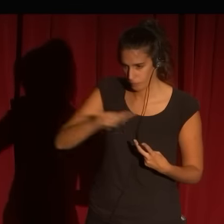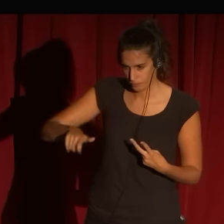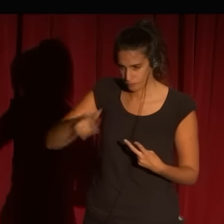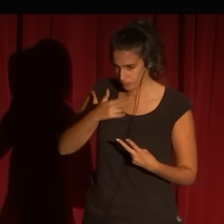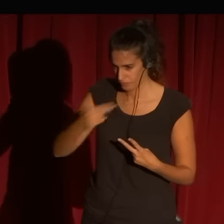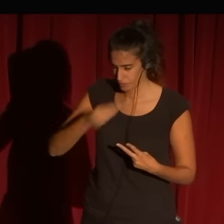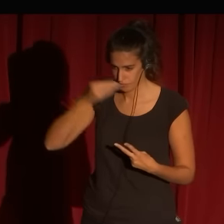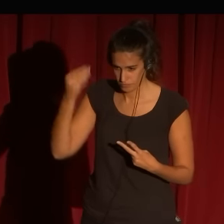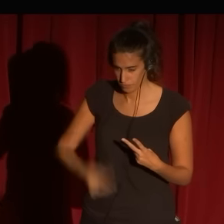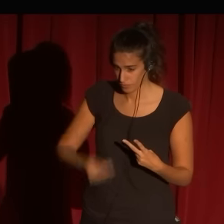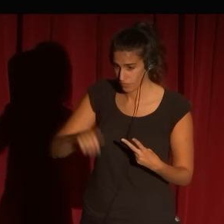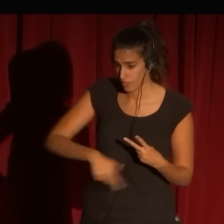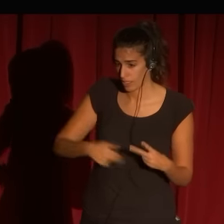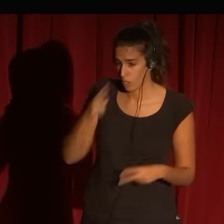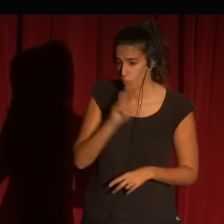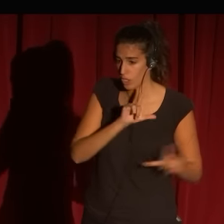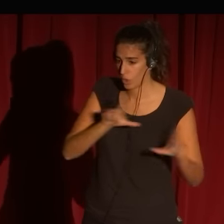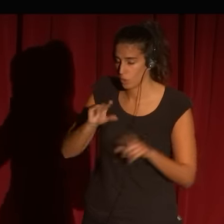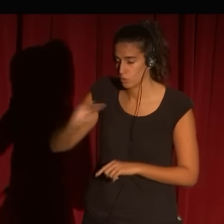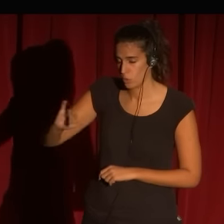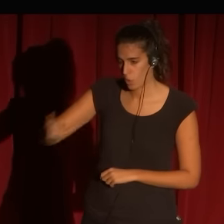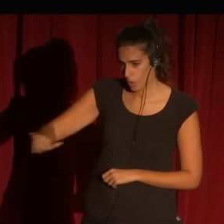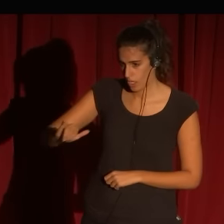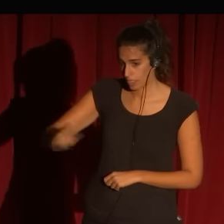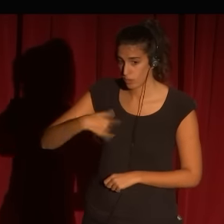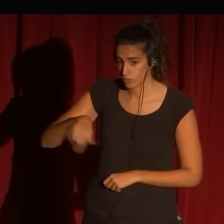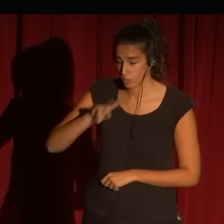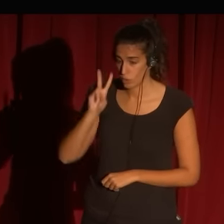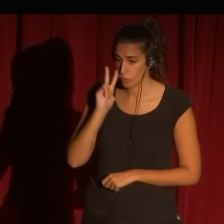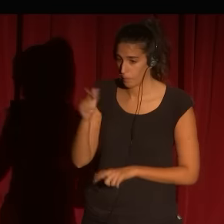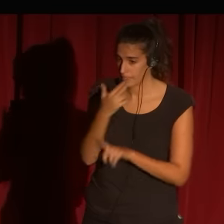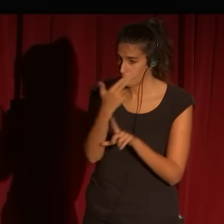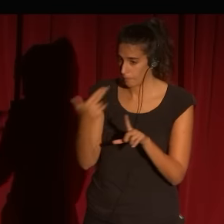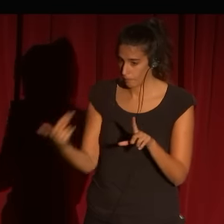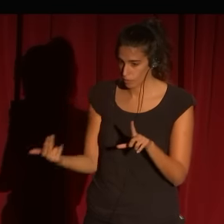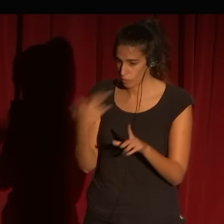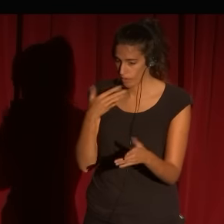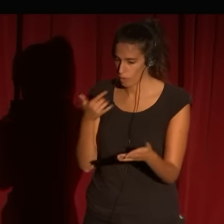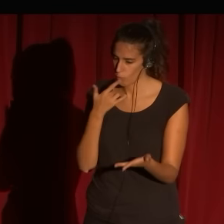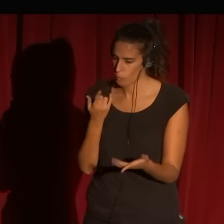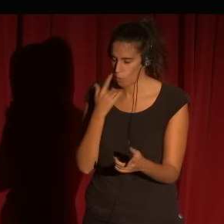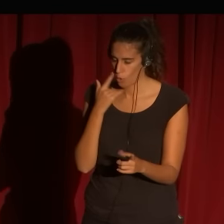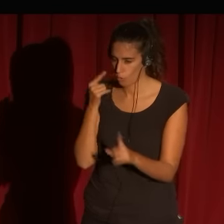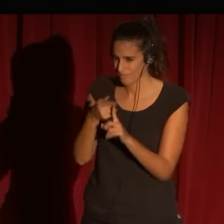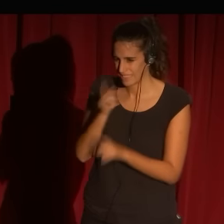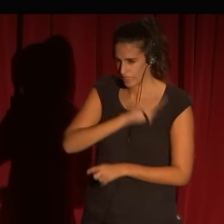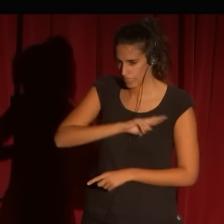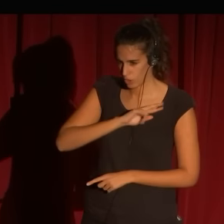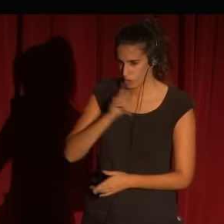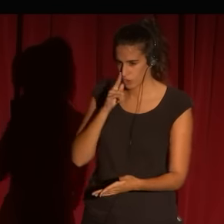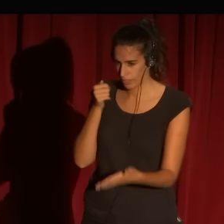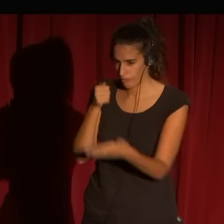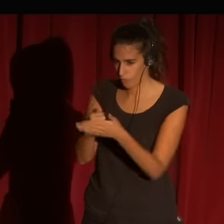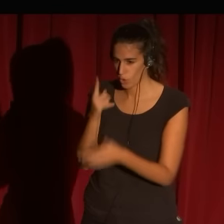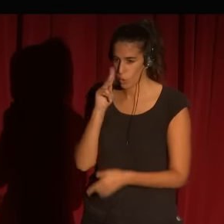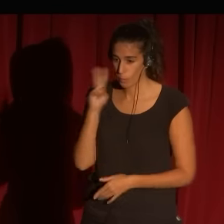beukelaer muy buenos en el Prado colgados también ahora y podéis ver un tipo de pintura que tiene un fondo religioso y veis al fondo una escena